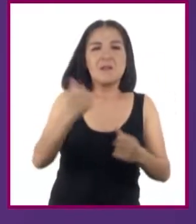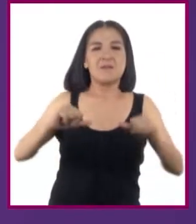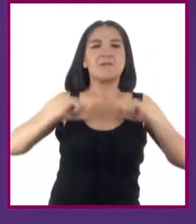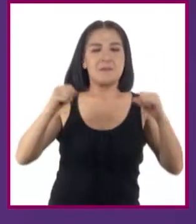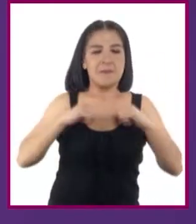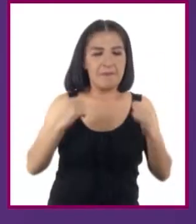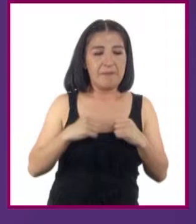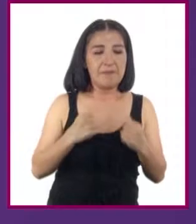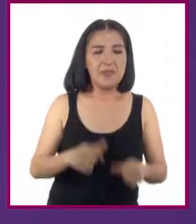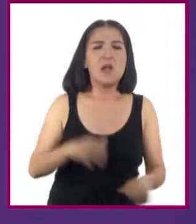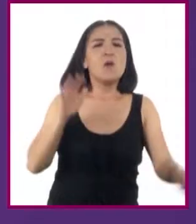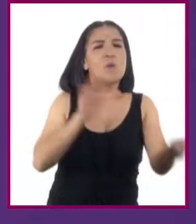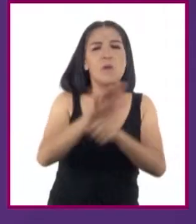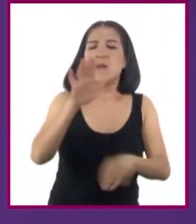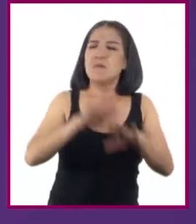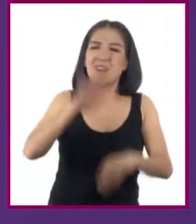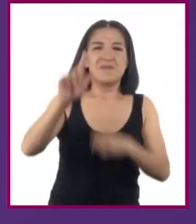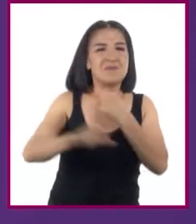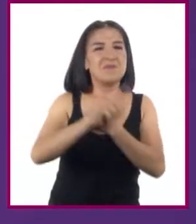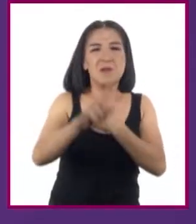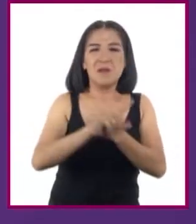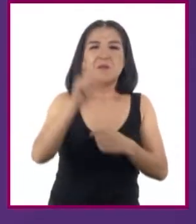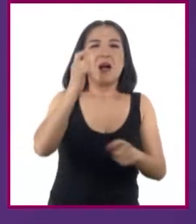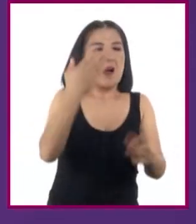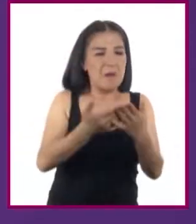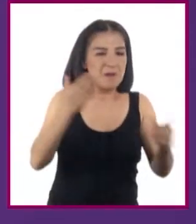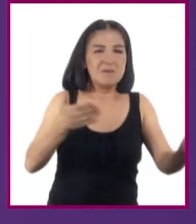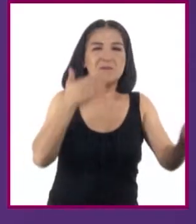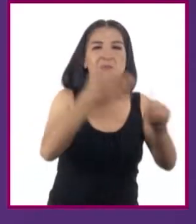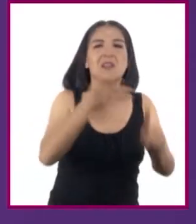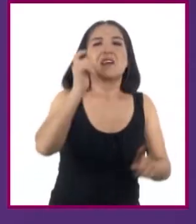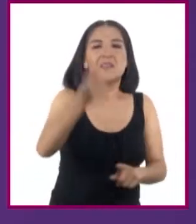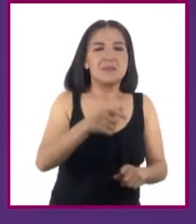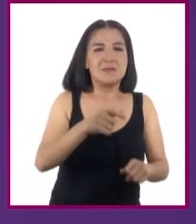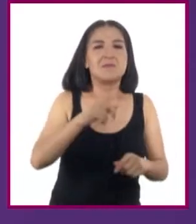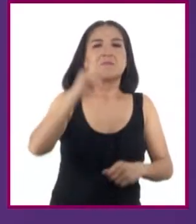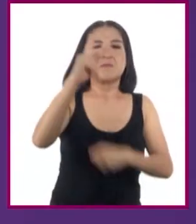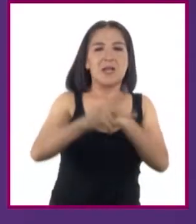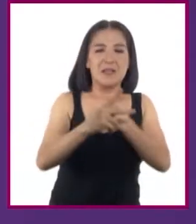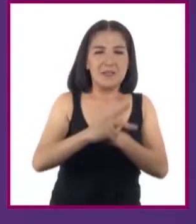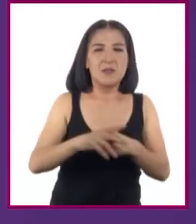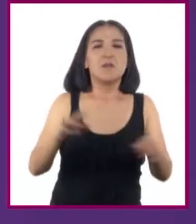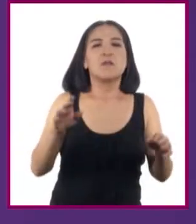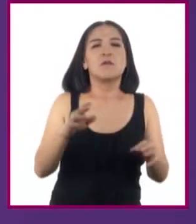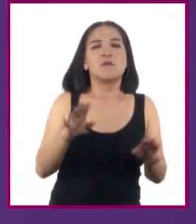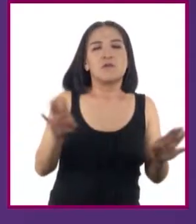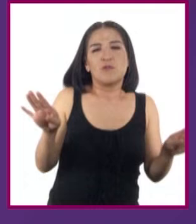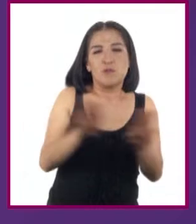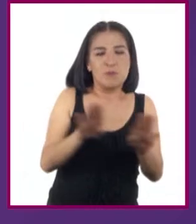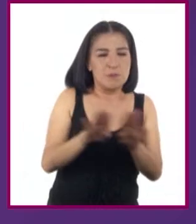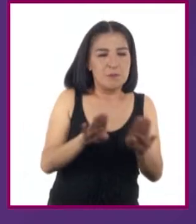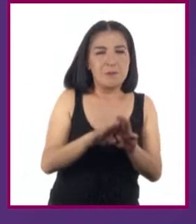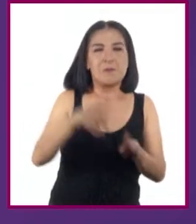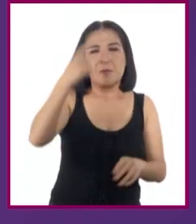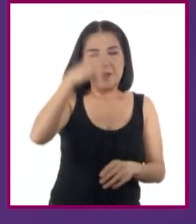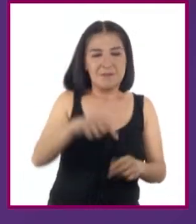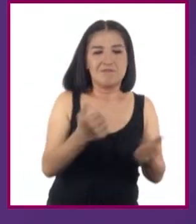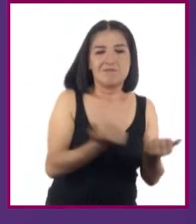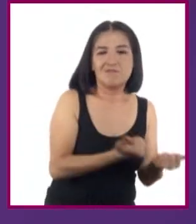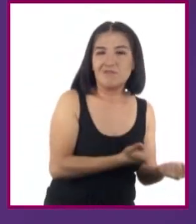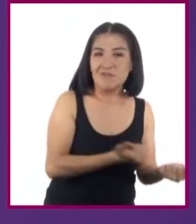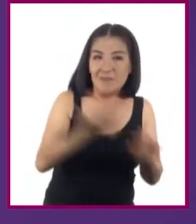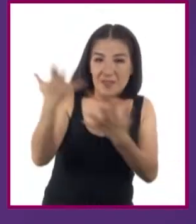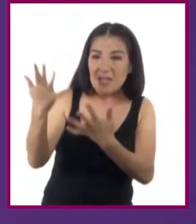adolescentes? Uno de los problemas más grandes que estamos enfrentando es que nuestro país ha hecho el paso de ser de un lugar de tránsito a un